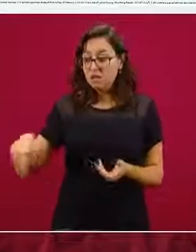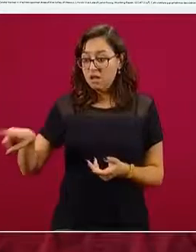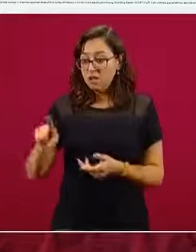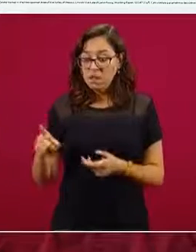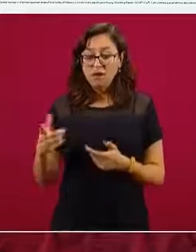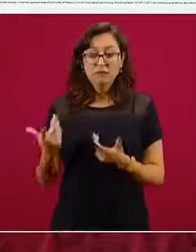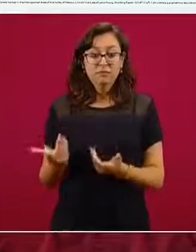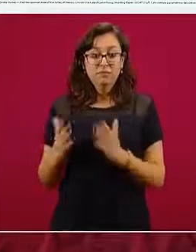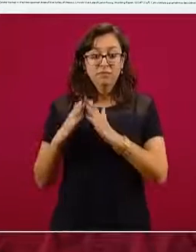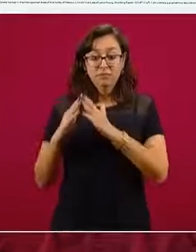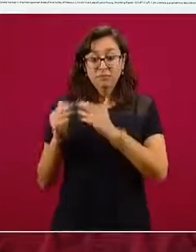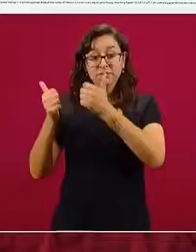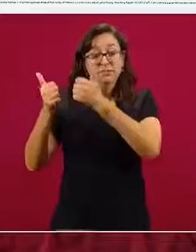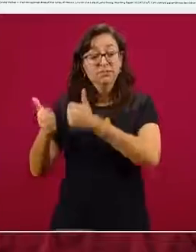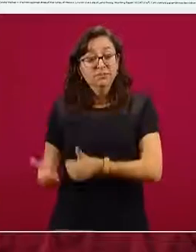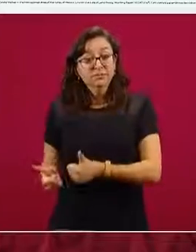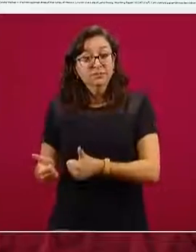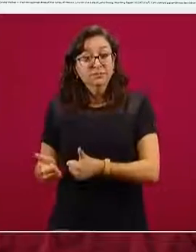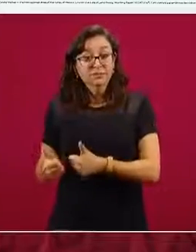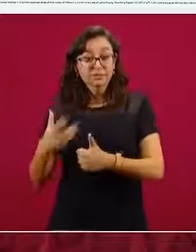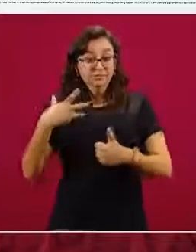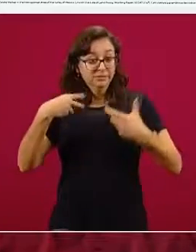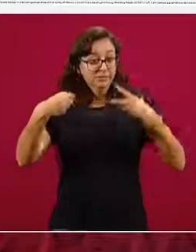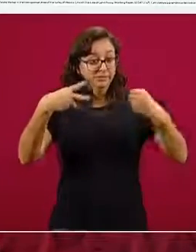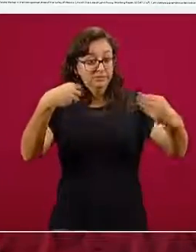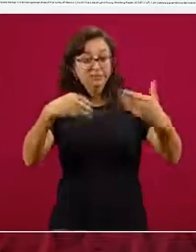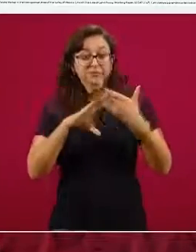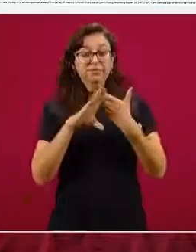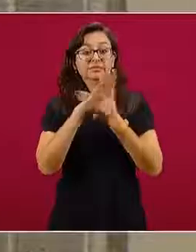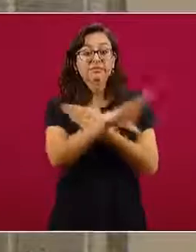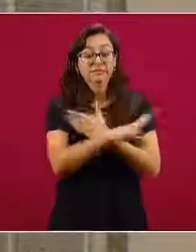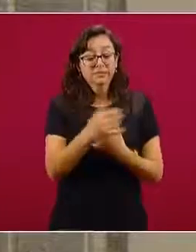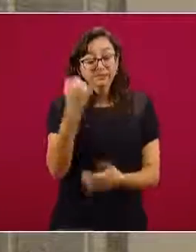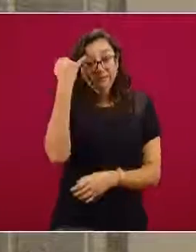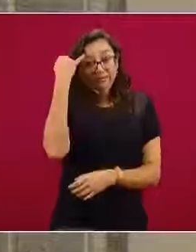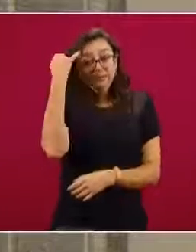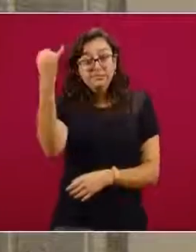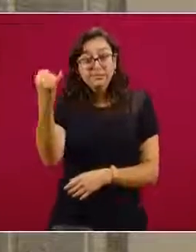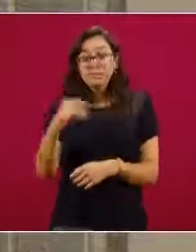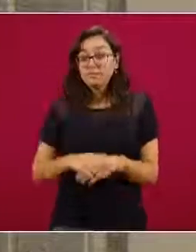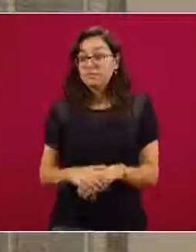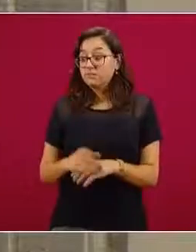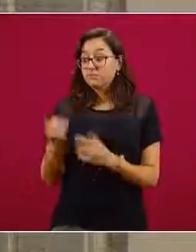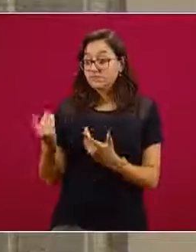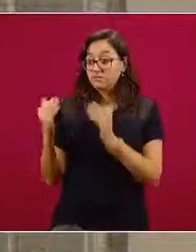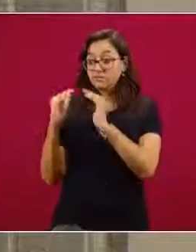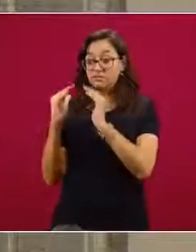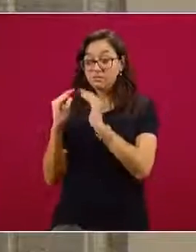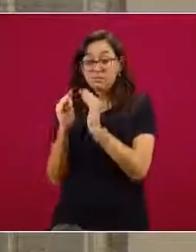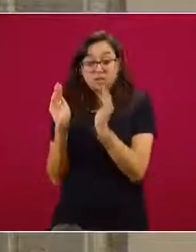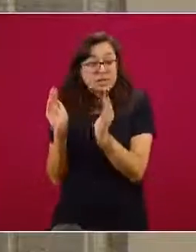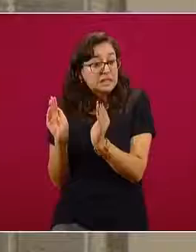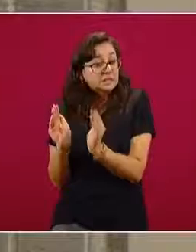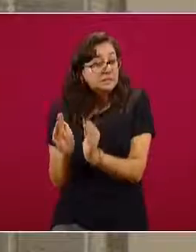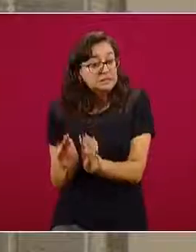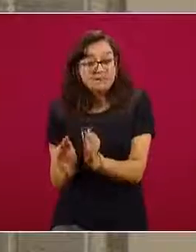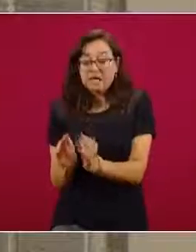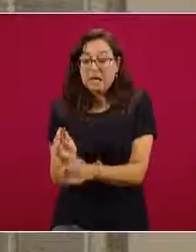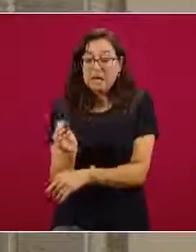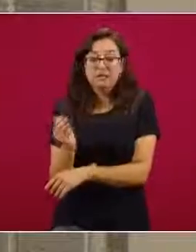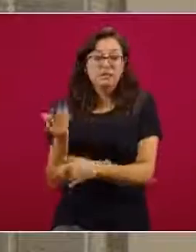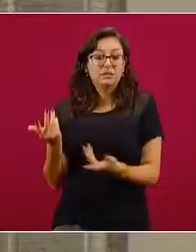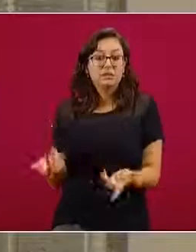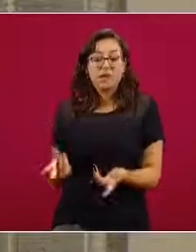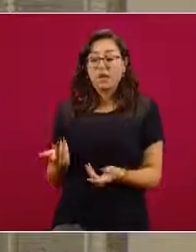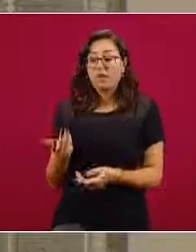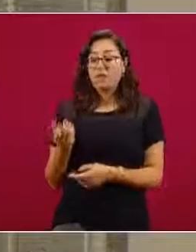que se ven obligadas todavía a quedarse en su casa para evitar un contagio, pues imagínense que vive uno o dos núcleos familiares en una vivienda de 30,